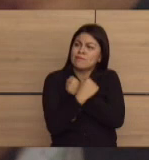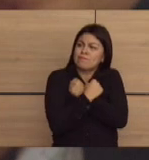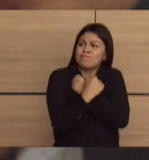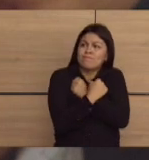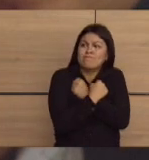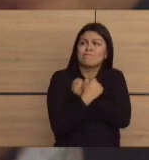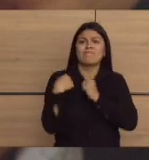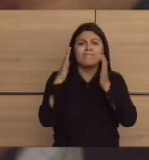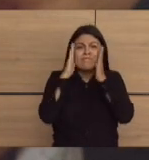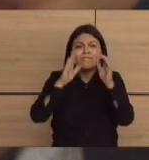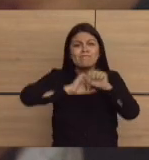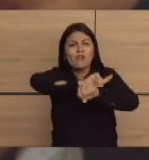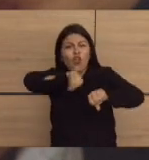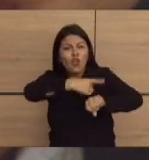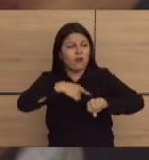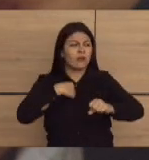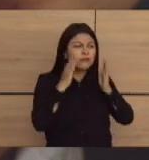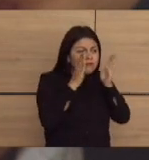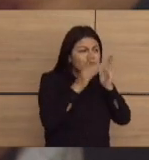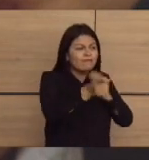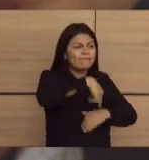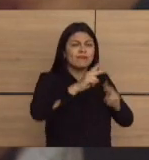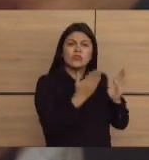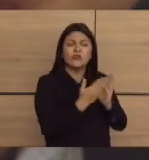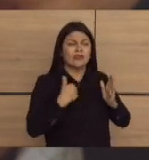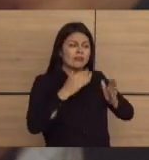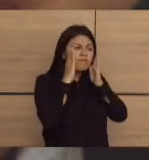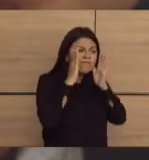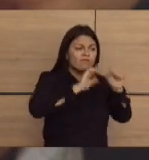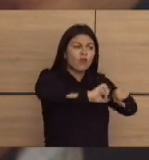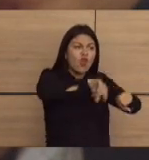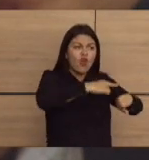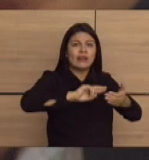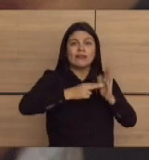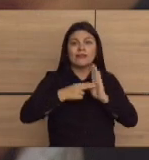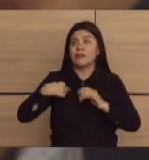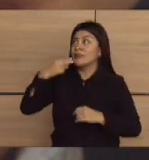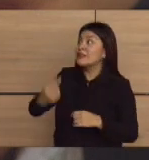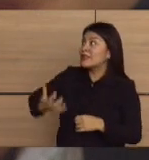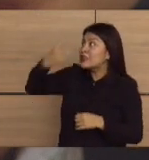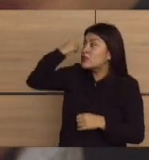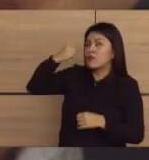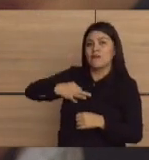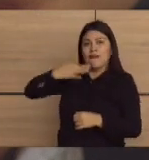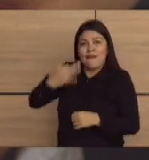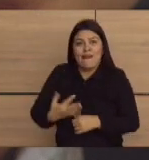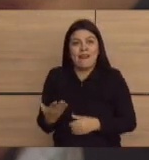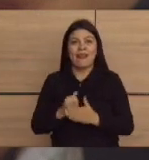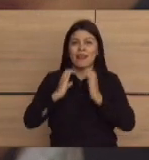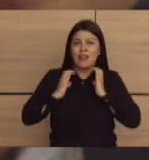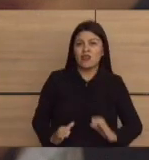dedican las horas a sus estudiantes pueden hacer de esta visión de transmitir la historia, la ética y la